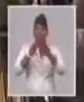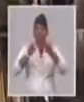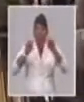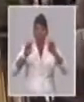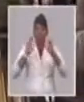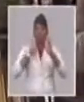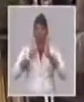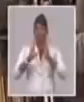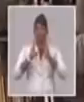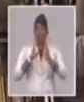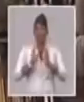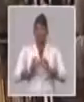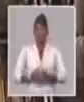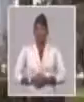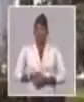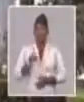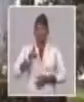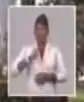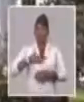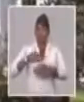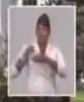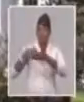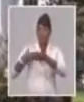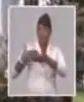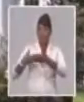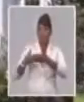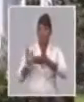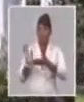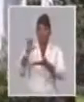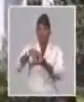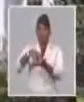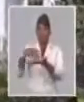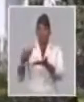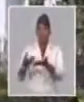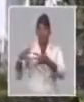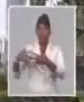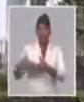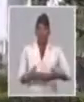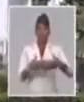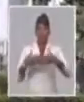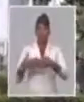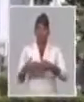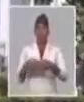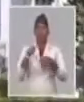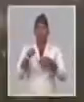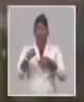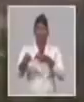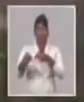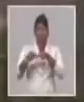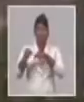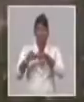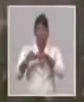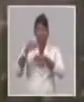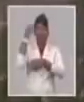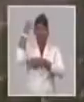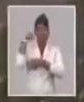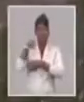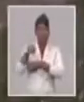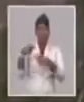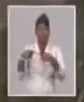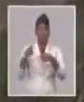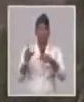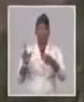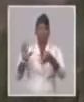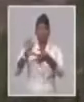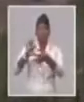de Facebook. Cabe destacar que esta compañía tiene su sede en Washington, a unos kilómetros de la Casa Blanca, y está